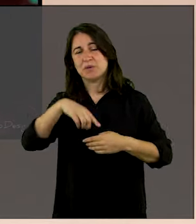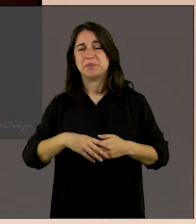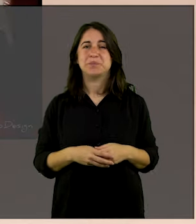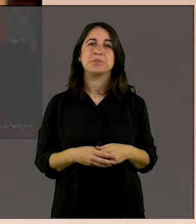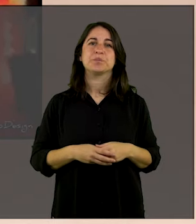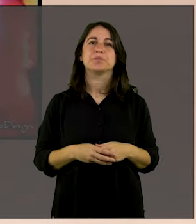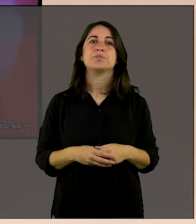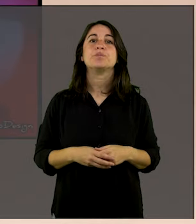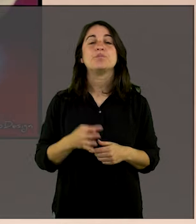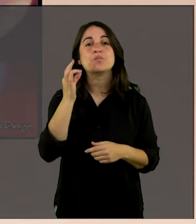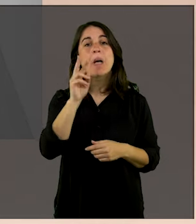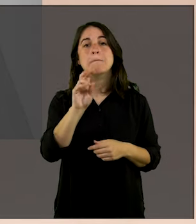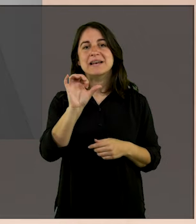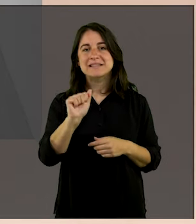circo.